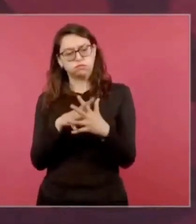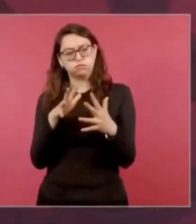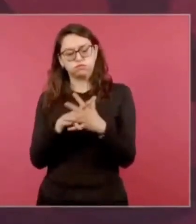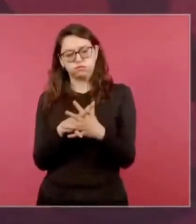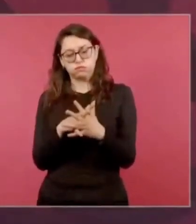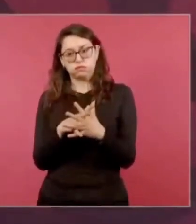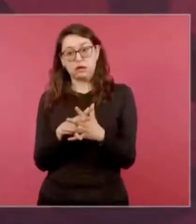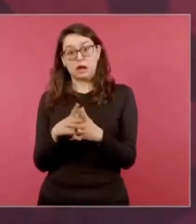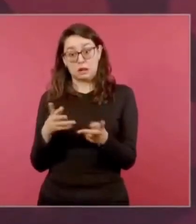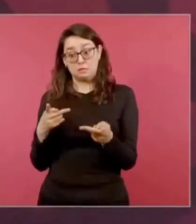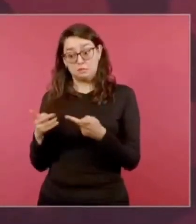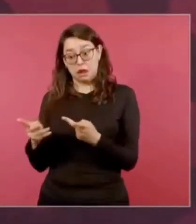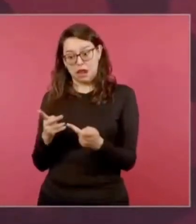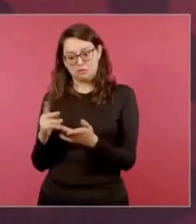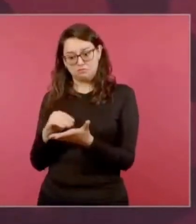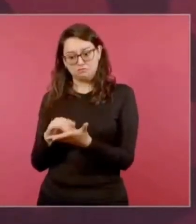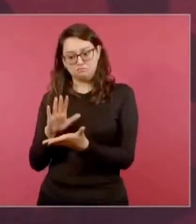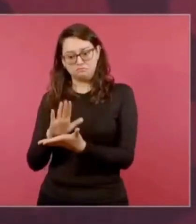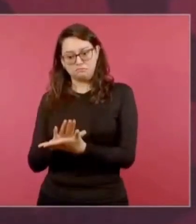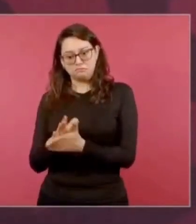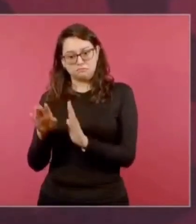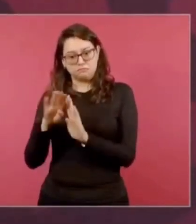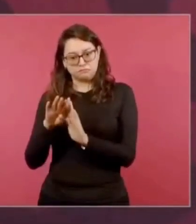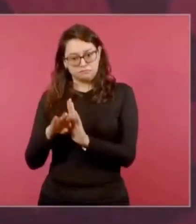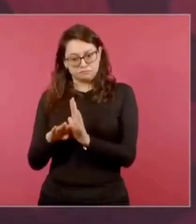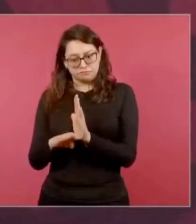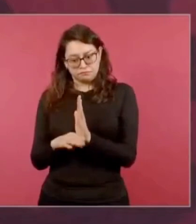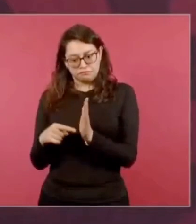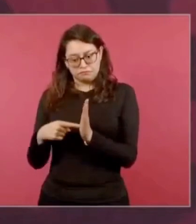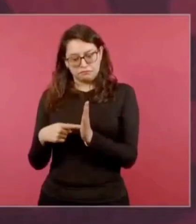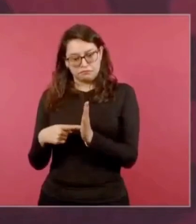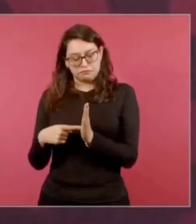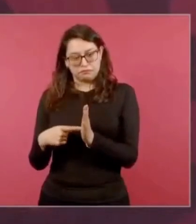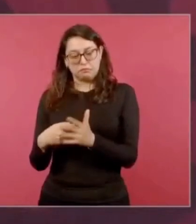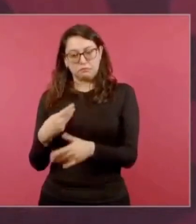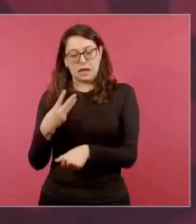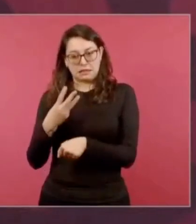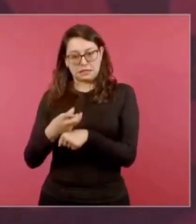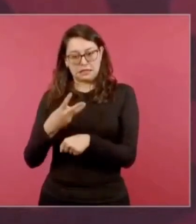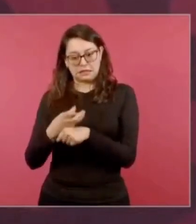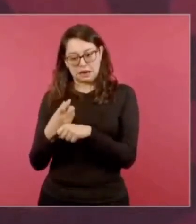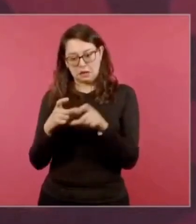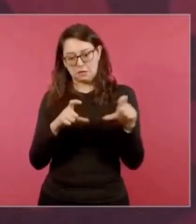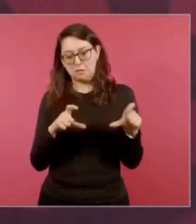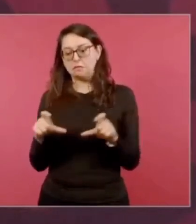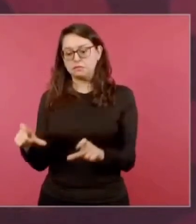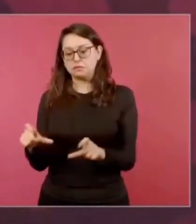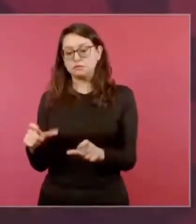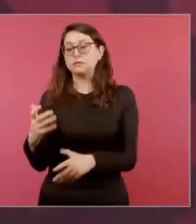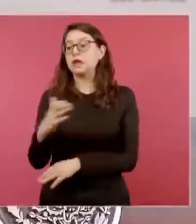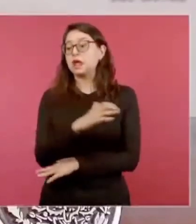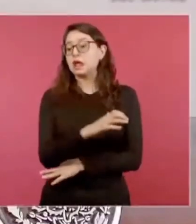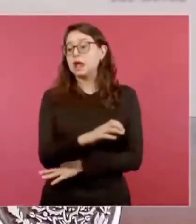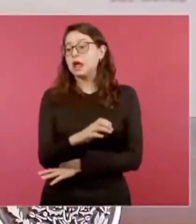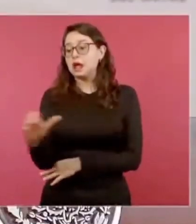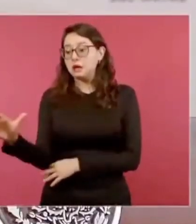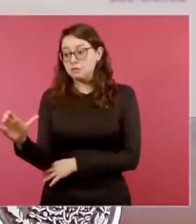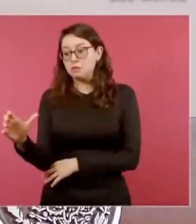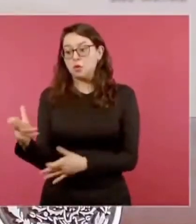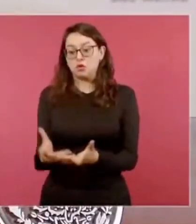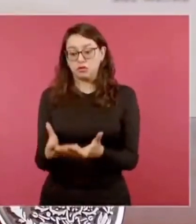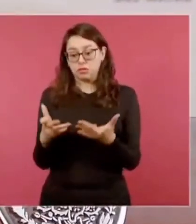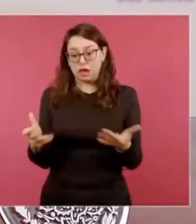Luis se habla de que se iban a recuperar las tierras, se iban a restituir las